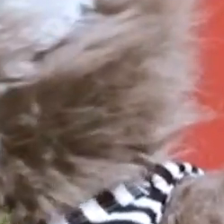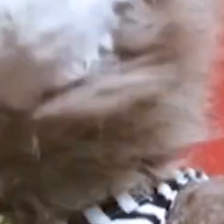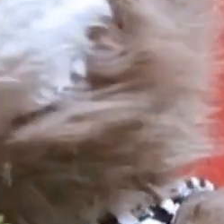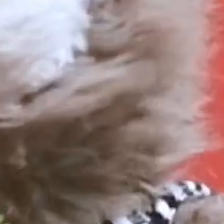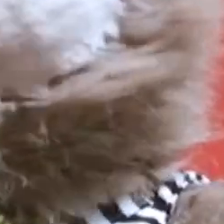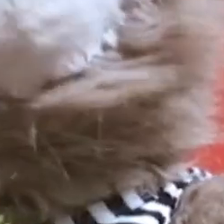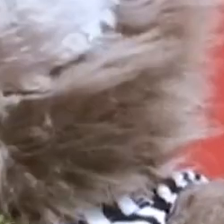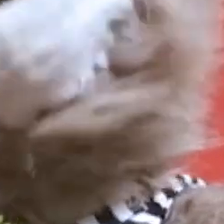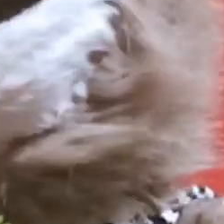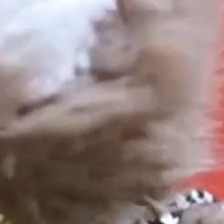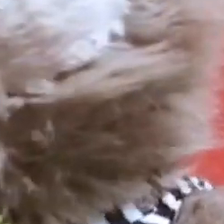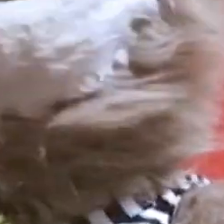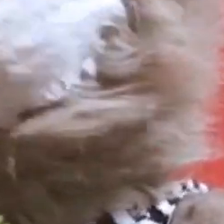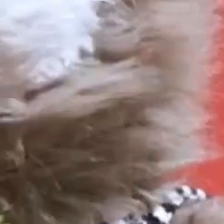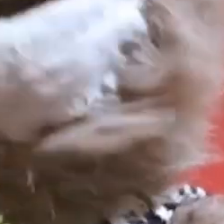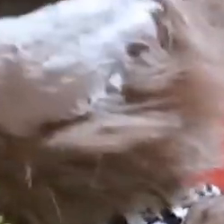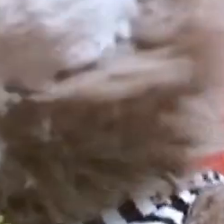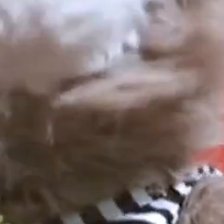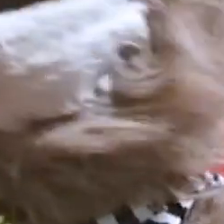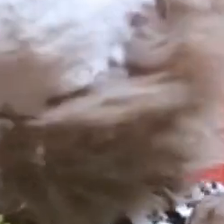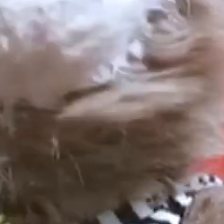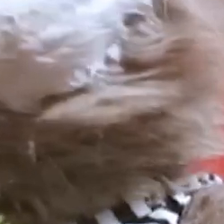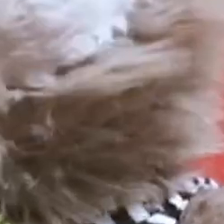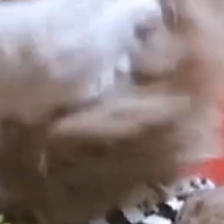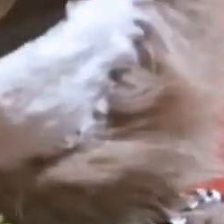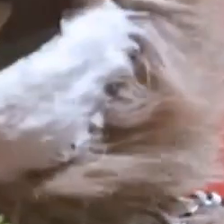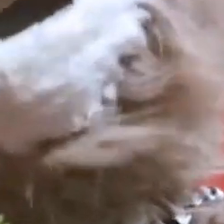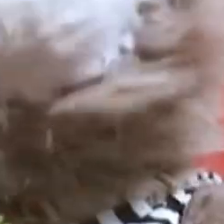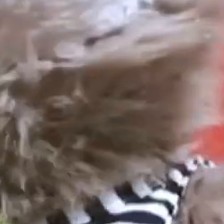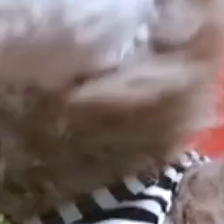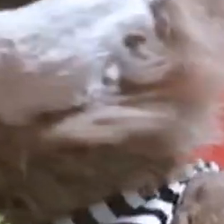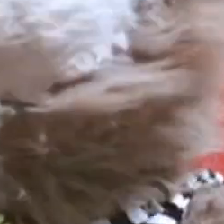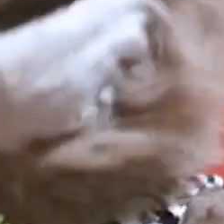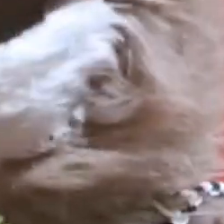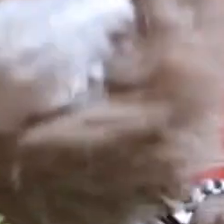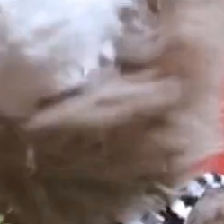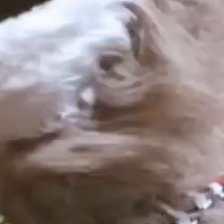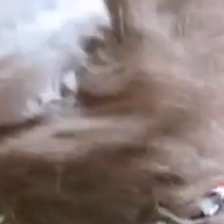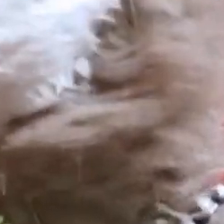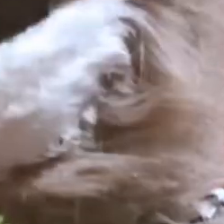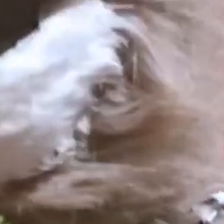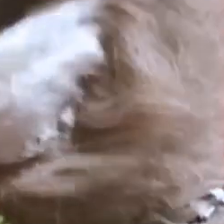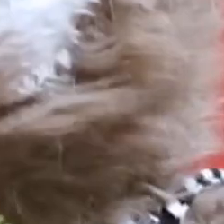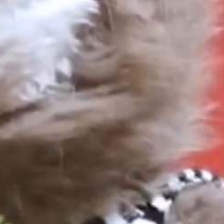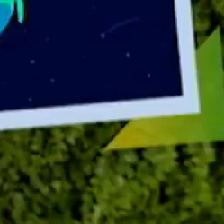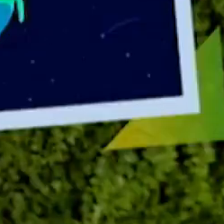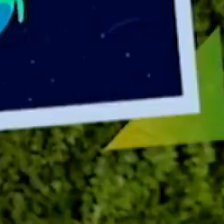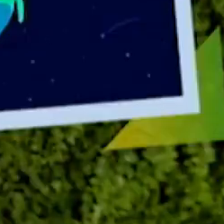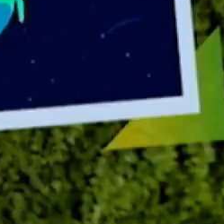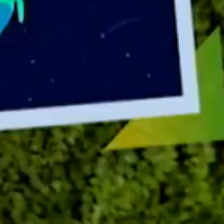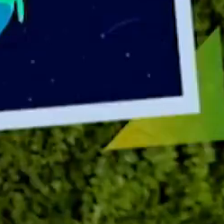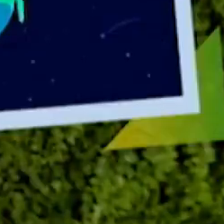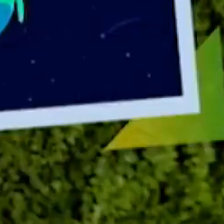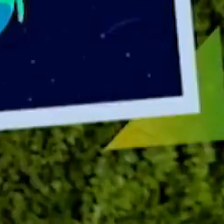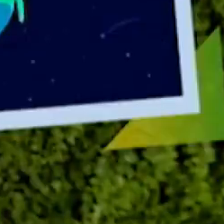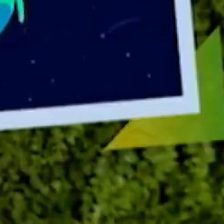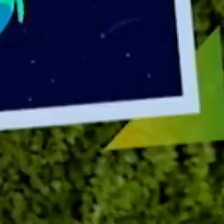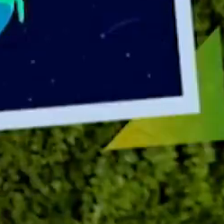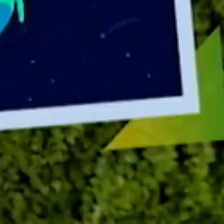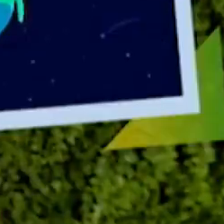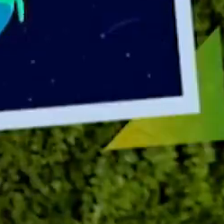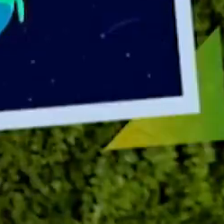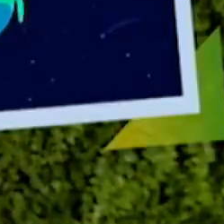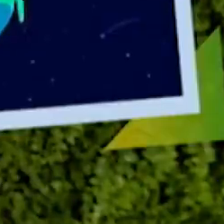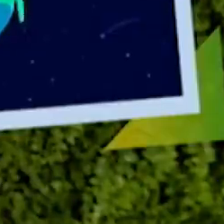un suministro diario de oxígeno para entre 2 y 10 personas. Los bosques del